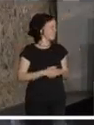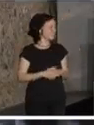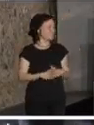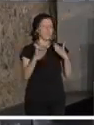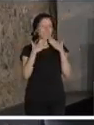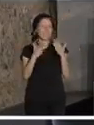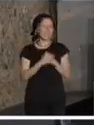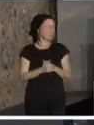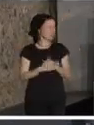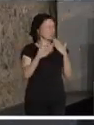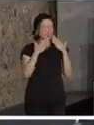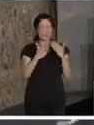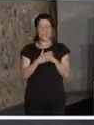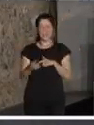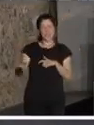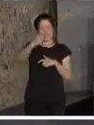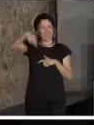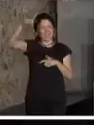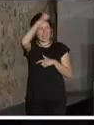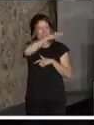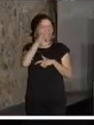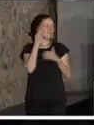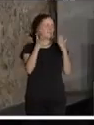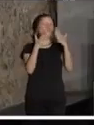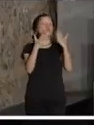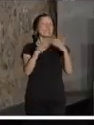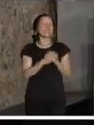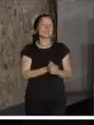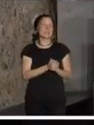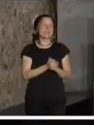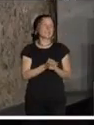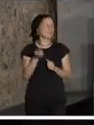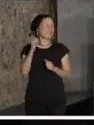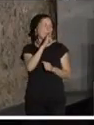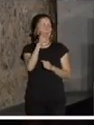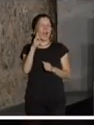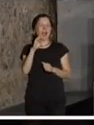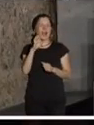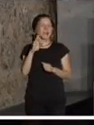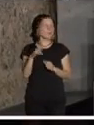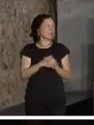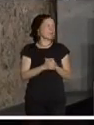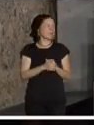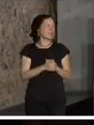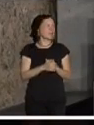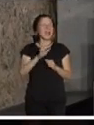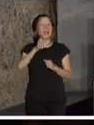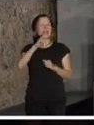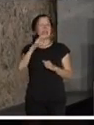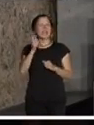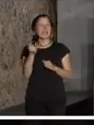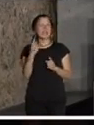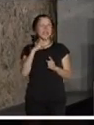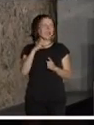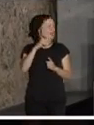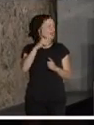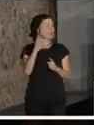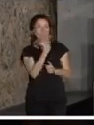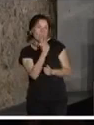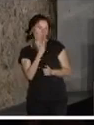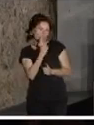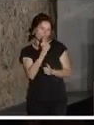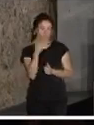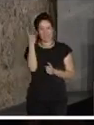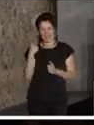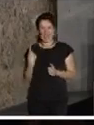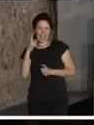Muchas gracias muchas gracias a todos y todas Muchas gracias Javier muchas gracias Erika Irene las dos